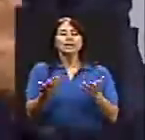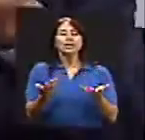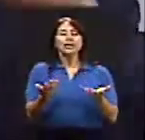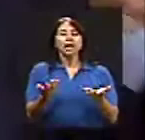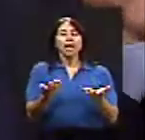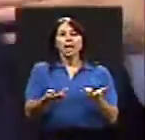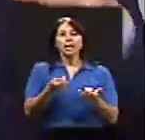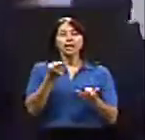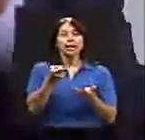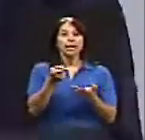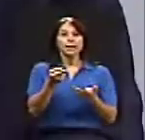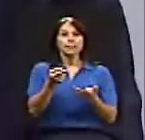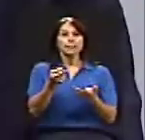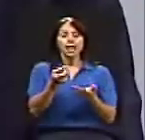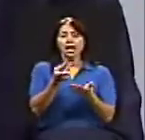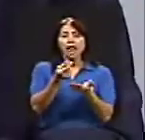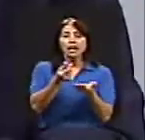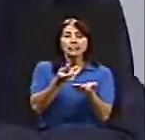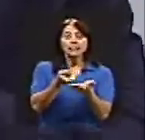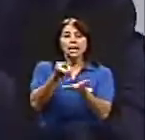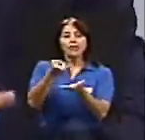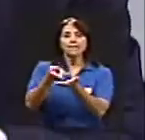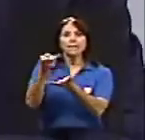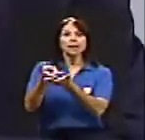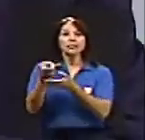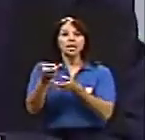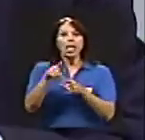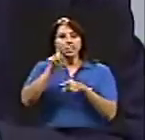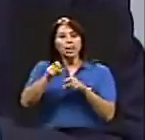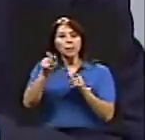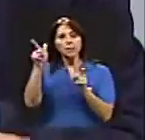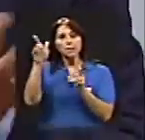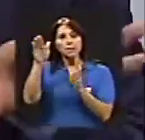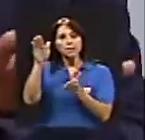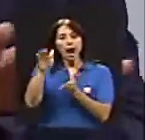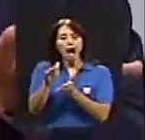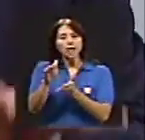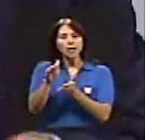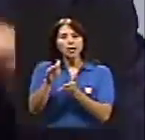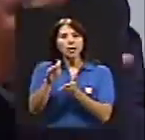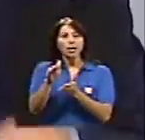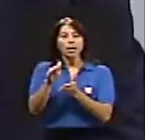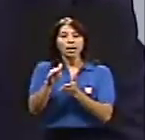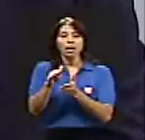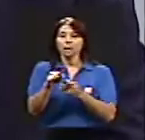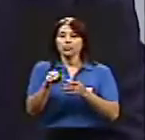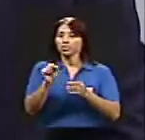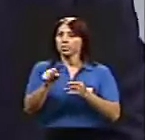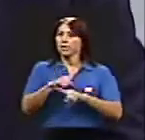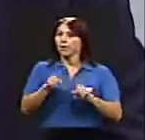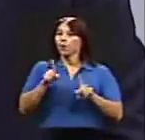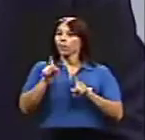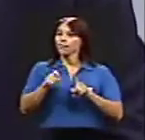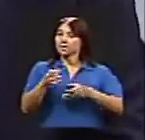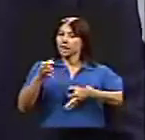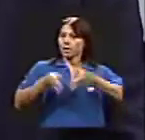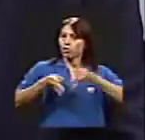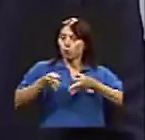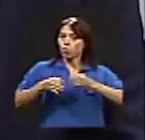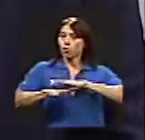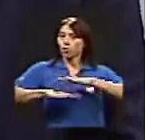que esas tarifas bajen cuando no deben, porque usted explicó muy claro lo de la tecnificación, de la